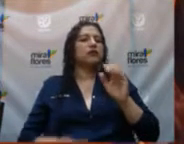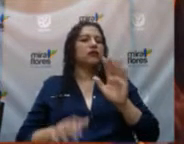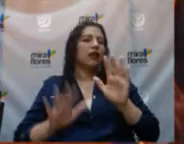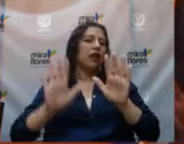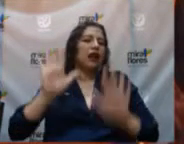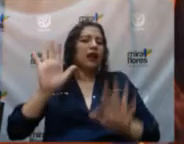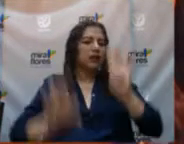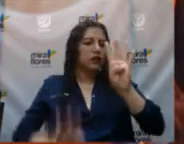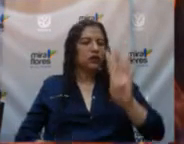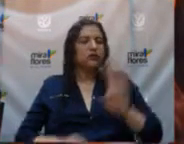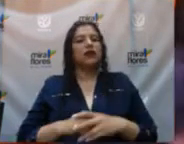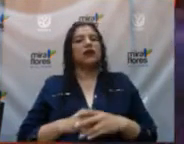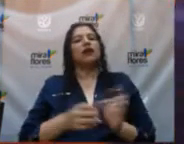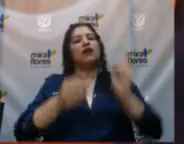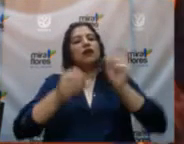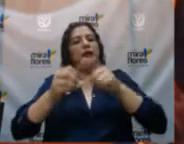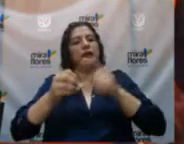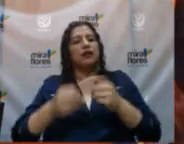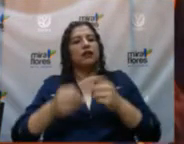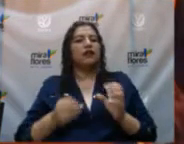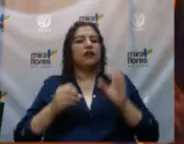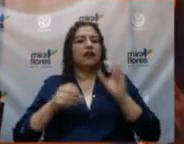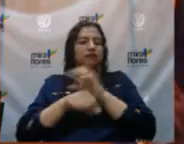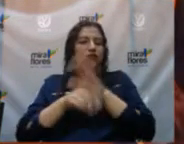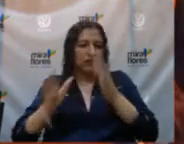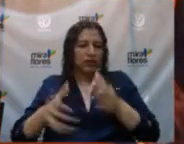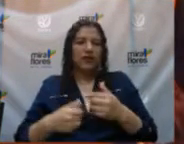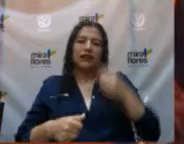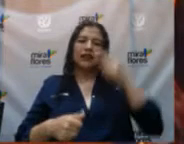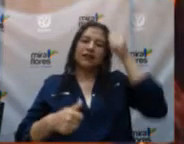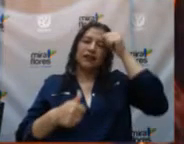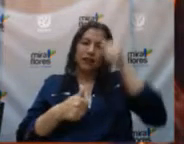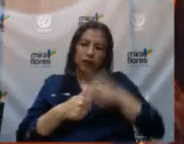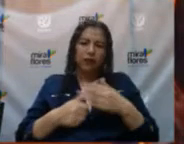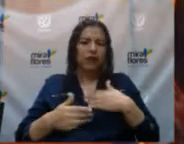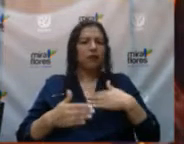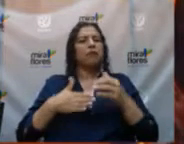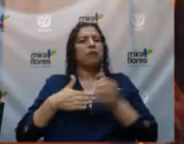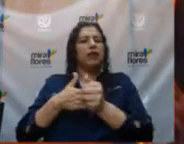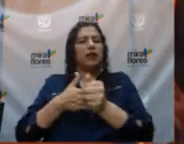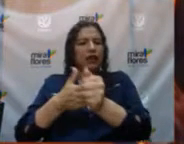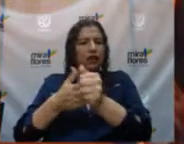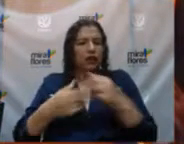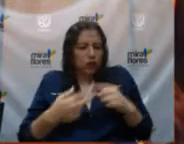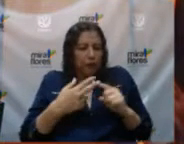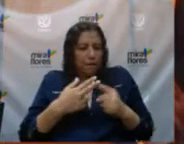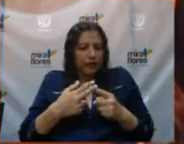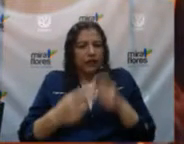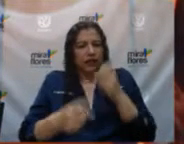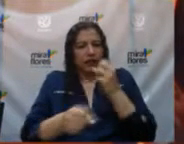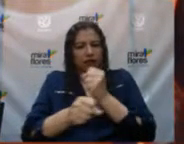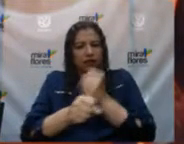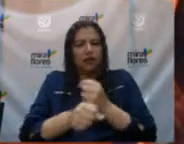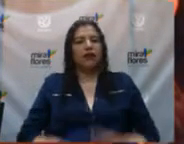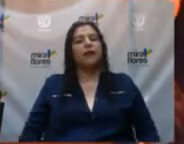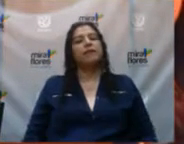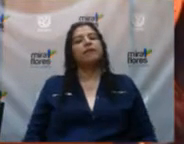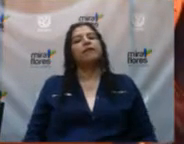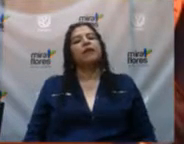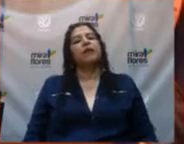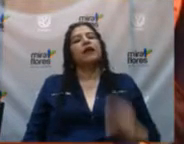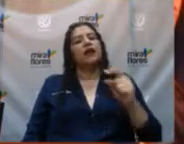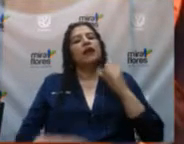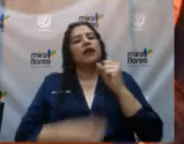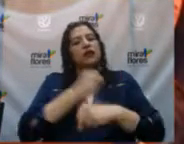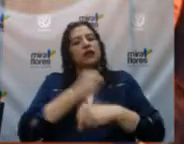miembros del consejo, a quienes recuerdo con mucho cariño porque me guiaron en mis primeros pininos de esta labor vecinal. En todos estos años